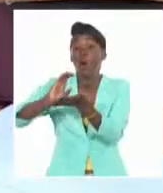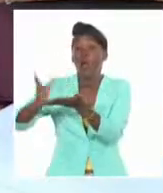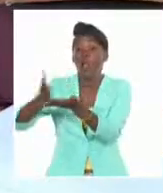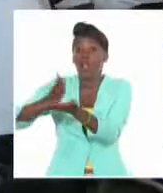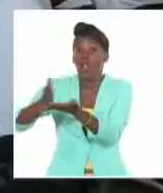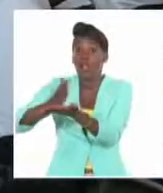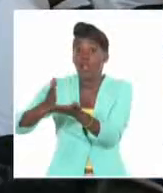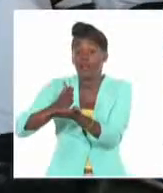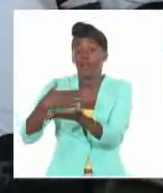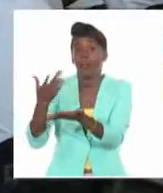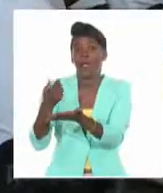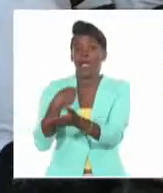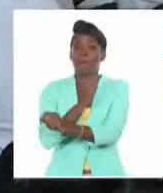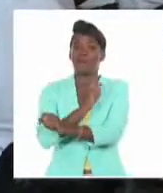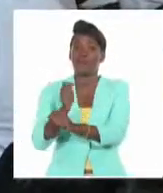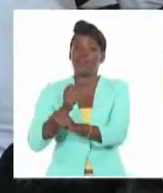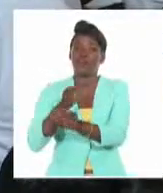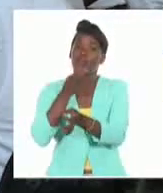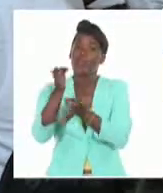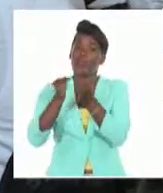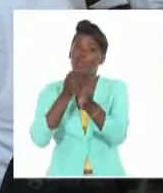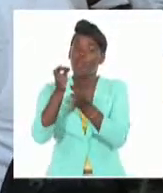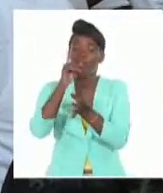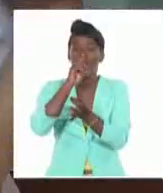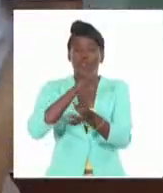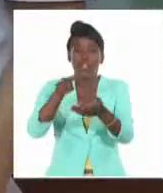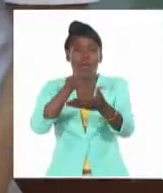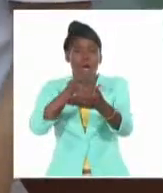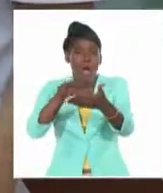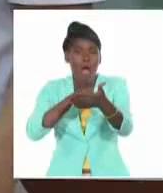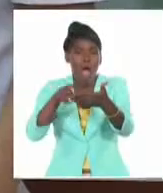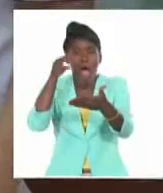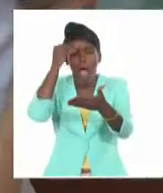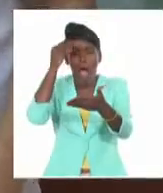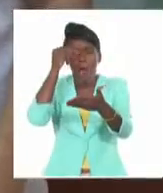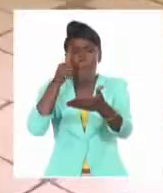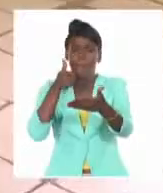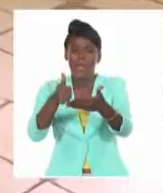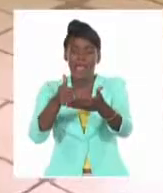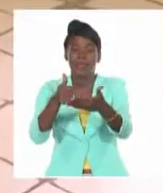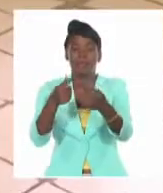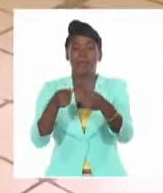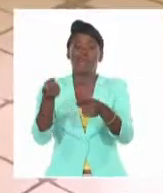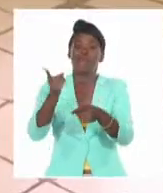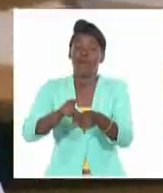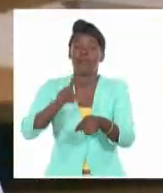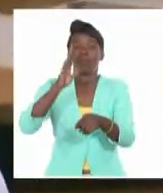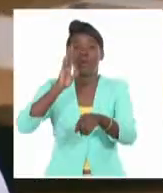para mitigar su impacto en la calidad de la enseñanza. Sin Castillo, Canal Cubano de Noticias.